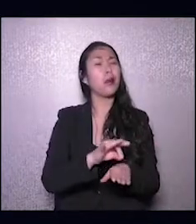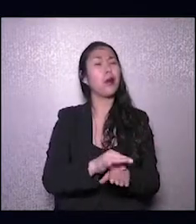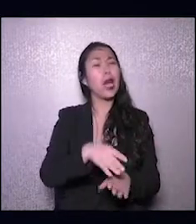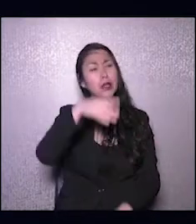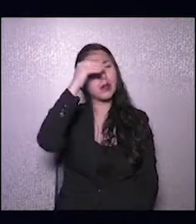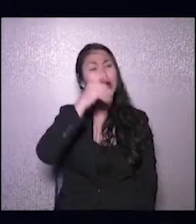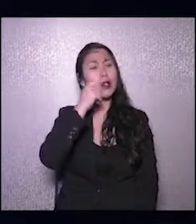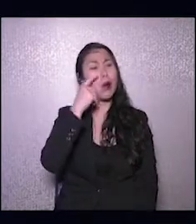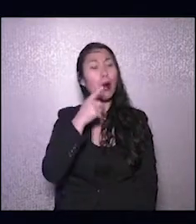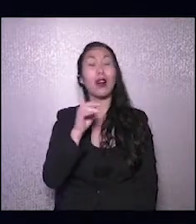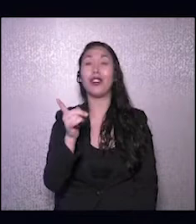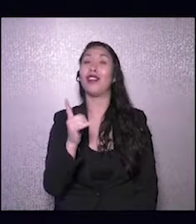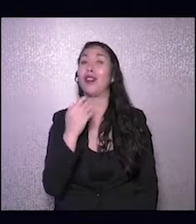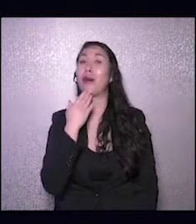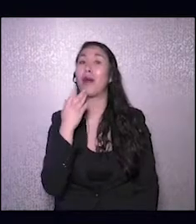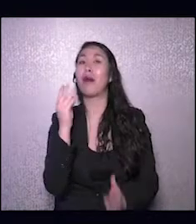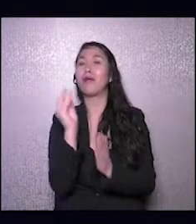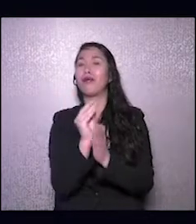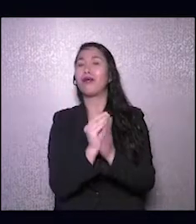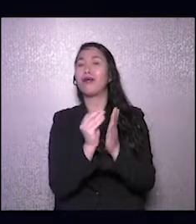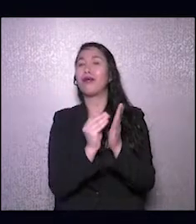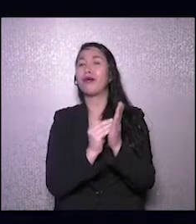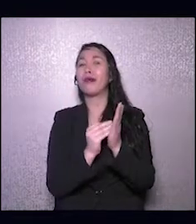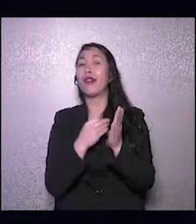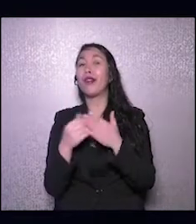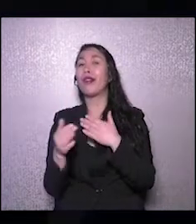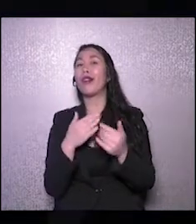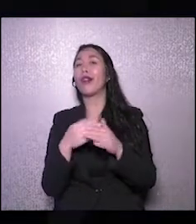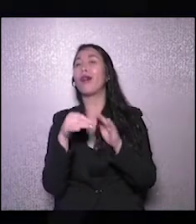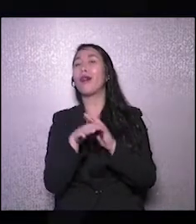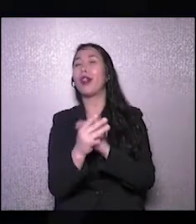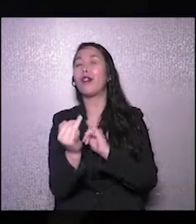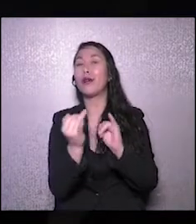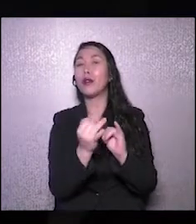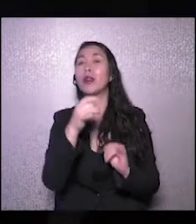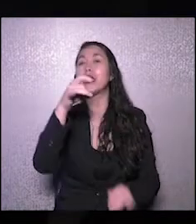registro médico electrónico ocupa para ver cuán segura puede proveer su atención.